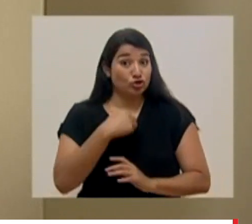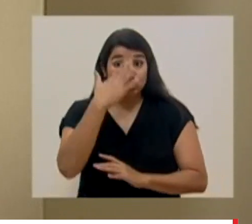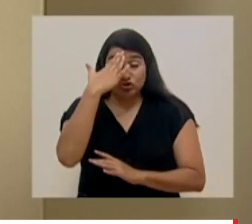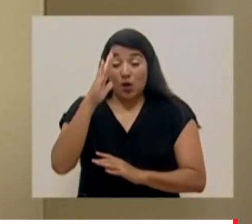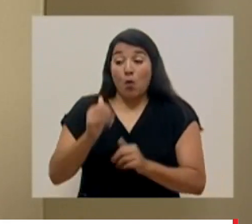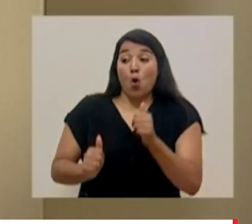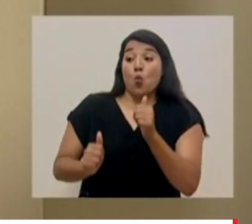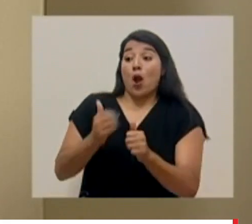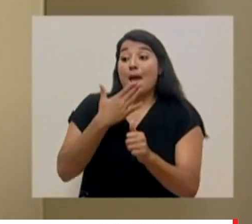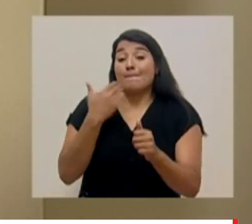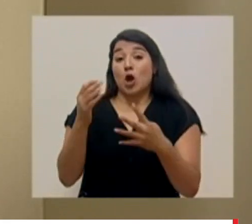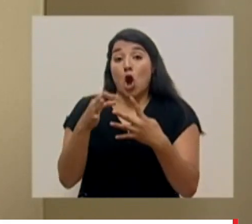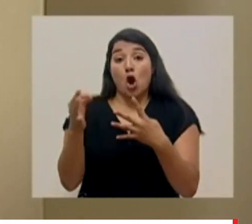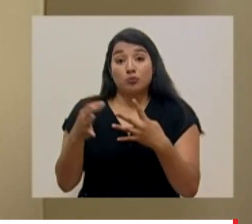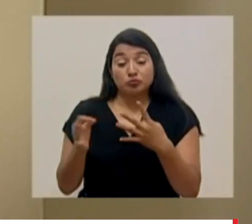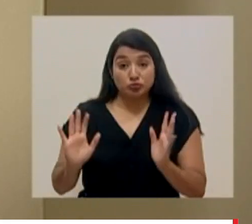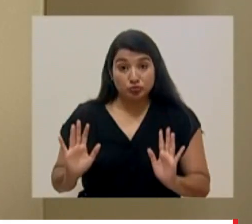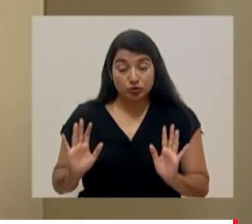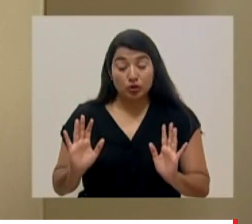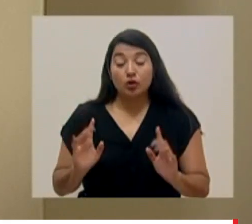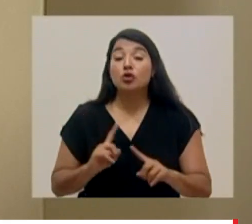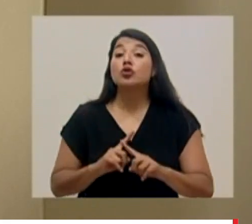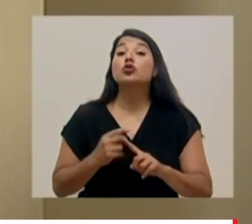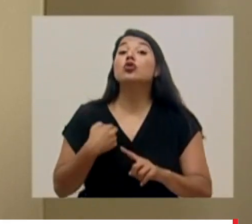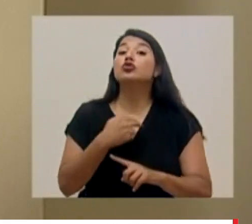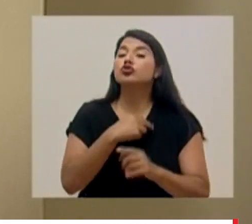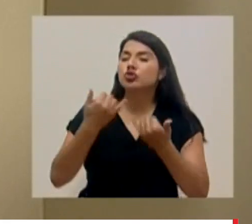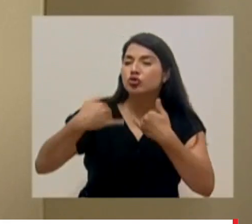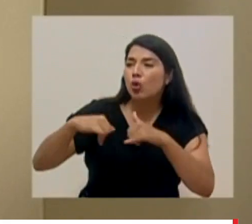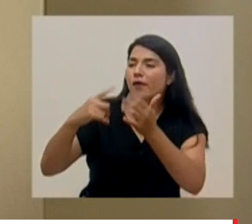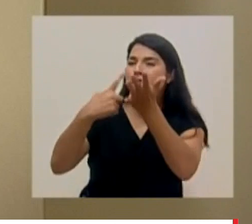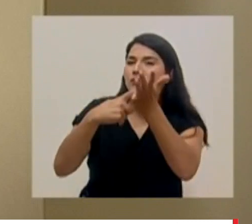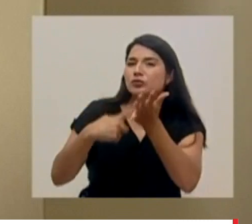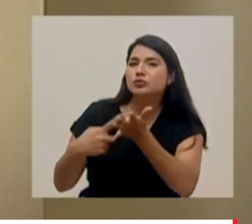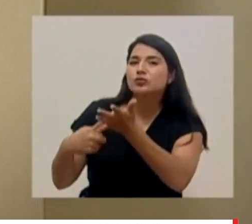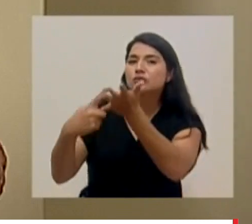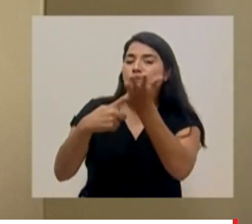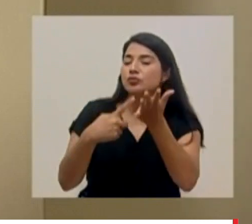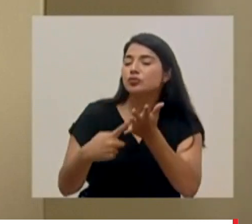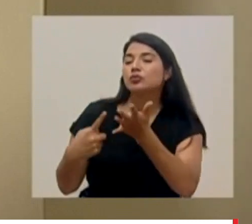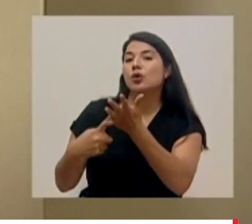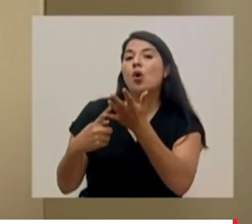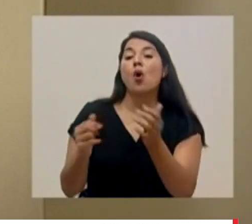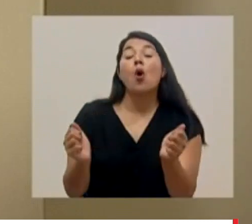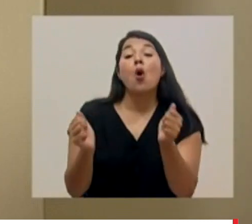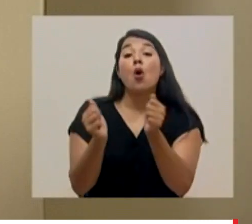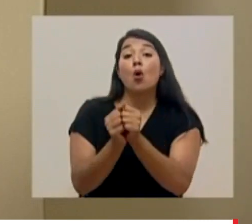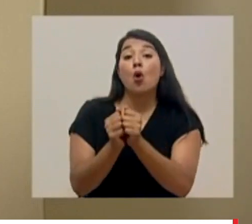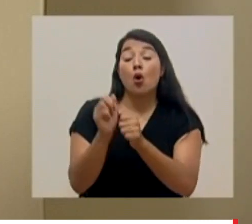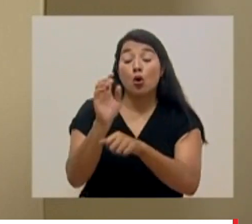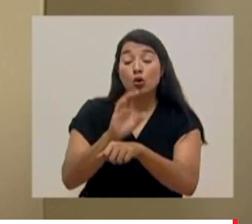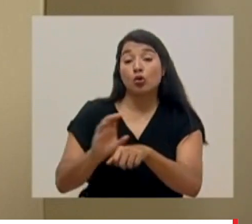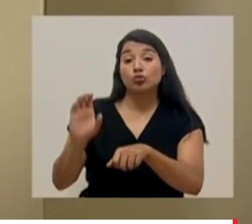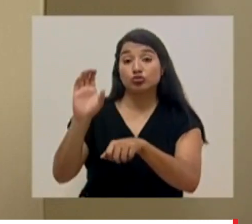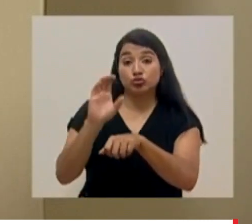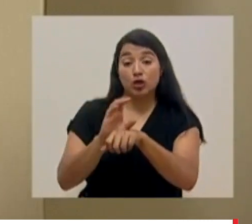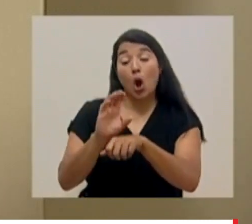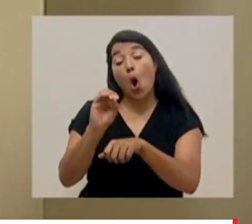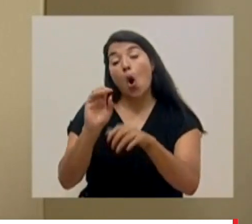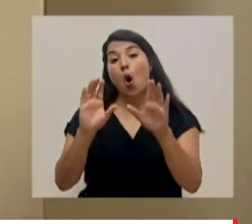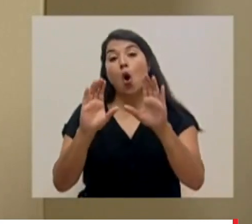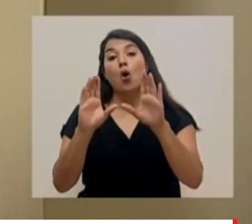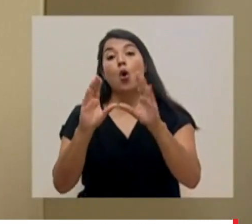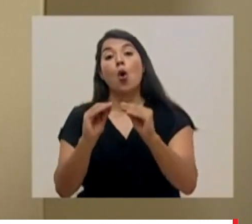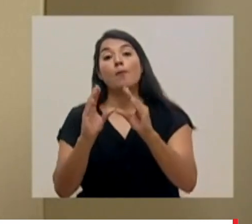ganar. Estamos teniendo discusiones amplias por medio del Consejo o la Comisión